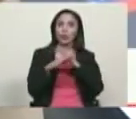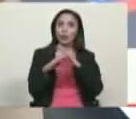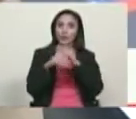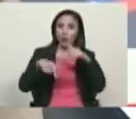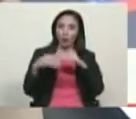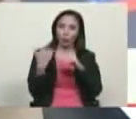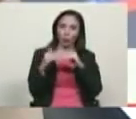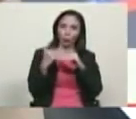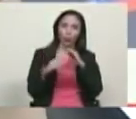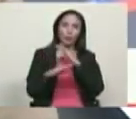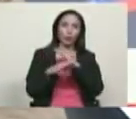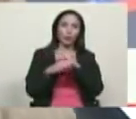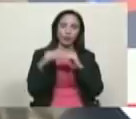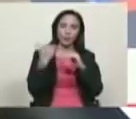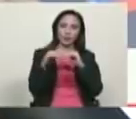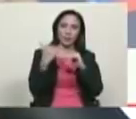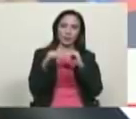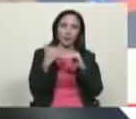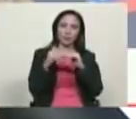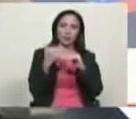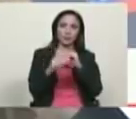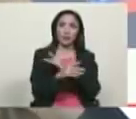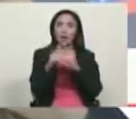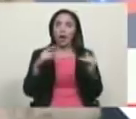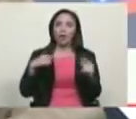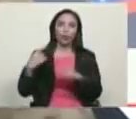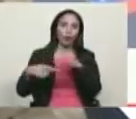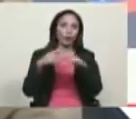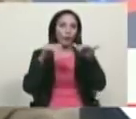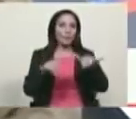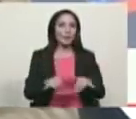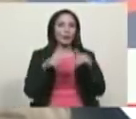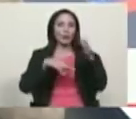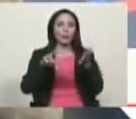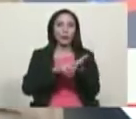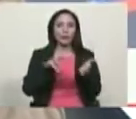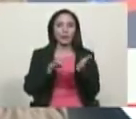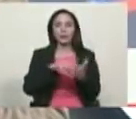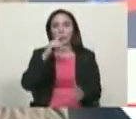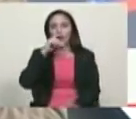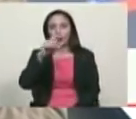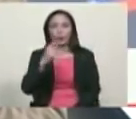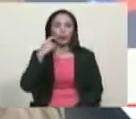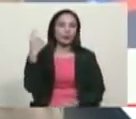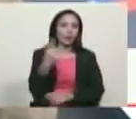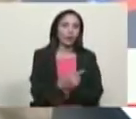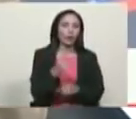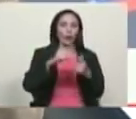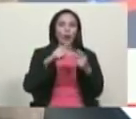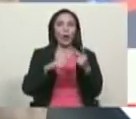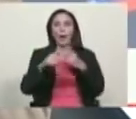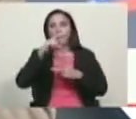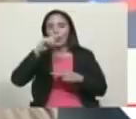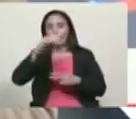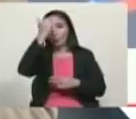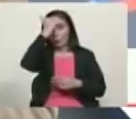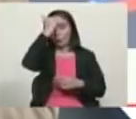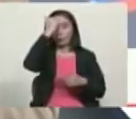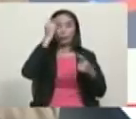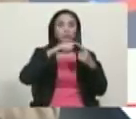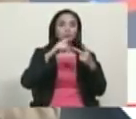hoy. Porque si todos los días hablan de Maduro, Maduro el dictador, Maduro el bruto,